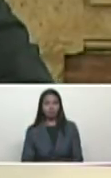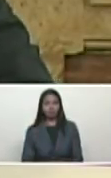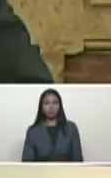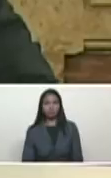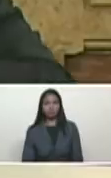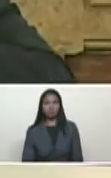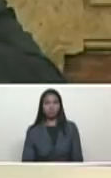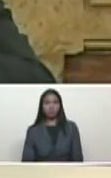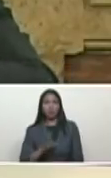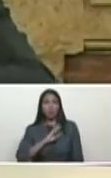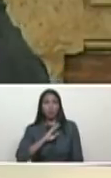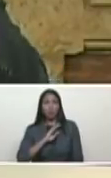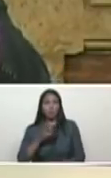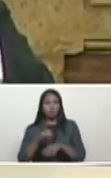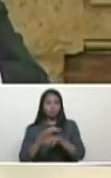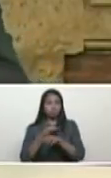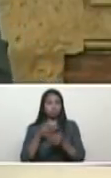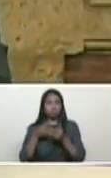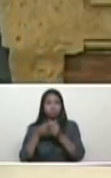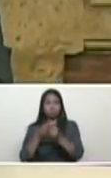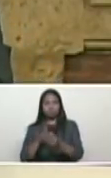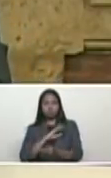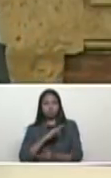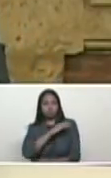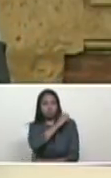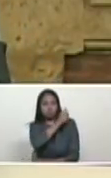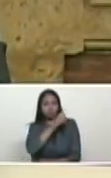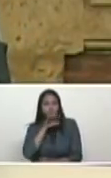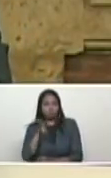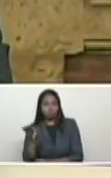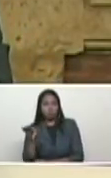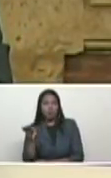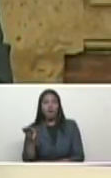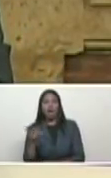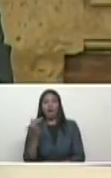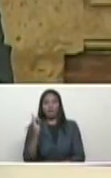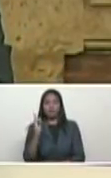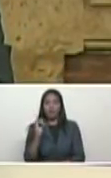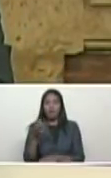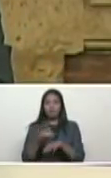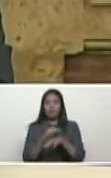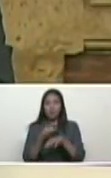poder ejecutivo como rector yo como jefe de estado s de gobierno